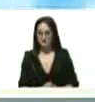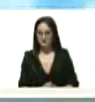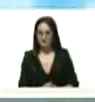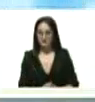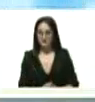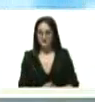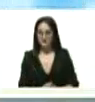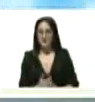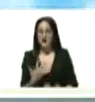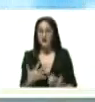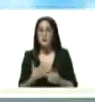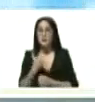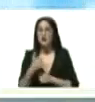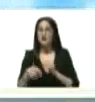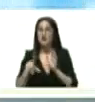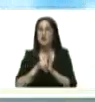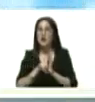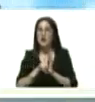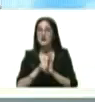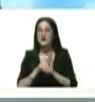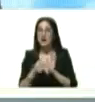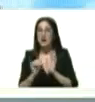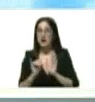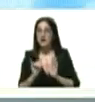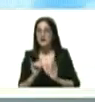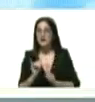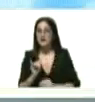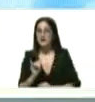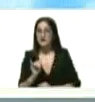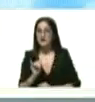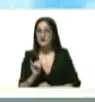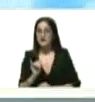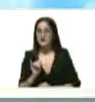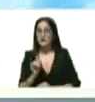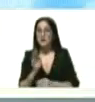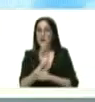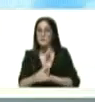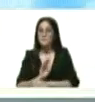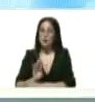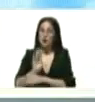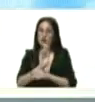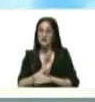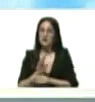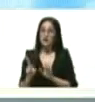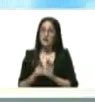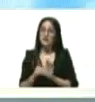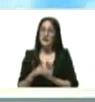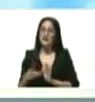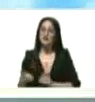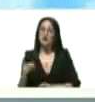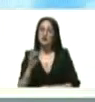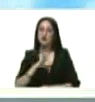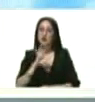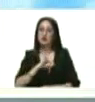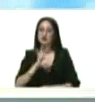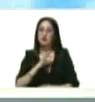Aquí tengo un proyecto de ley orgánica para la protección de los derechos socioeconómicos.